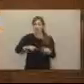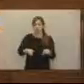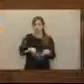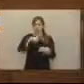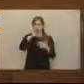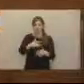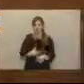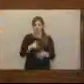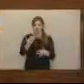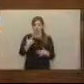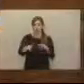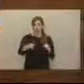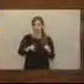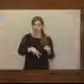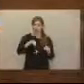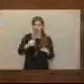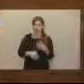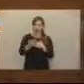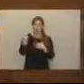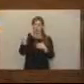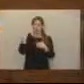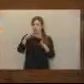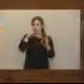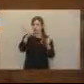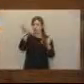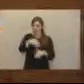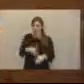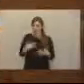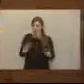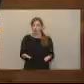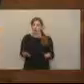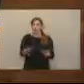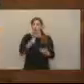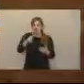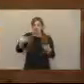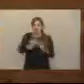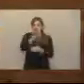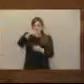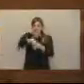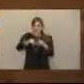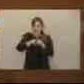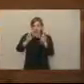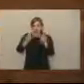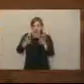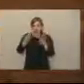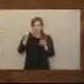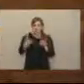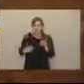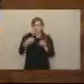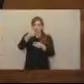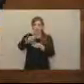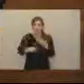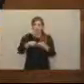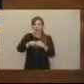ya el director general anterior es el único que ya no está. Todas las personas que están en esta empresa son las mismas que han llevado a cabo esta